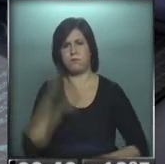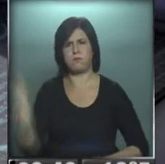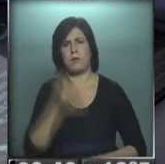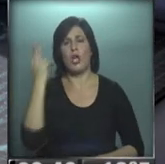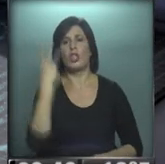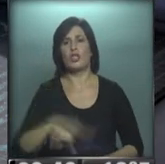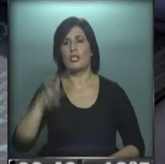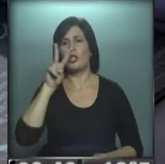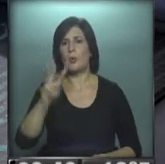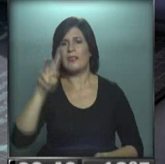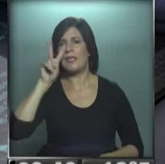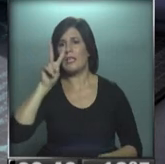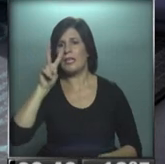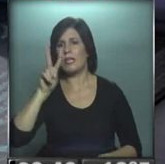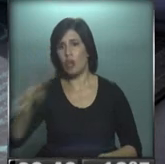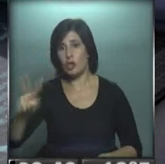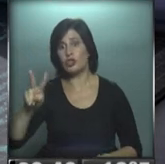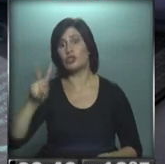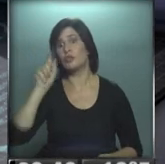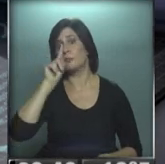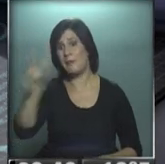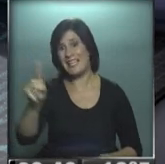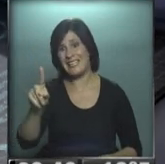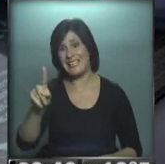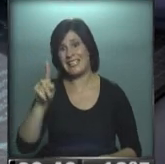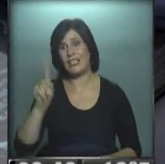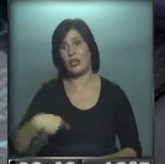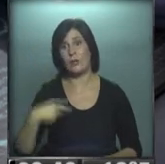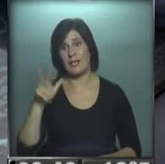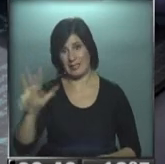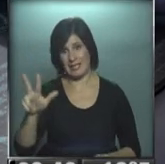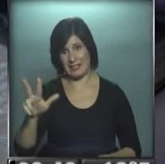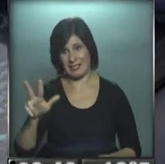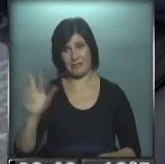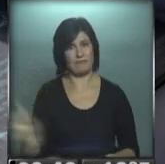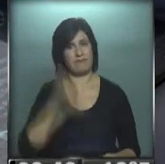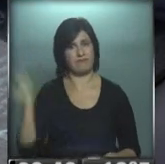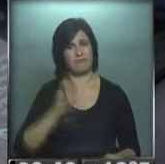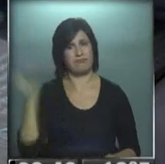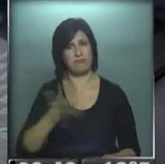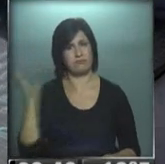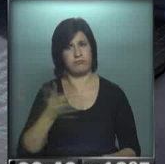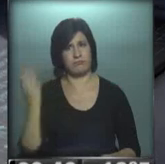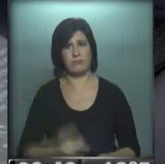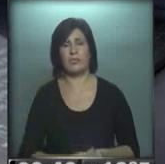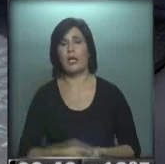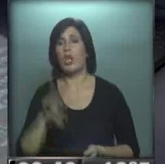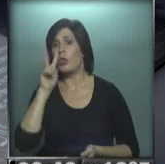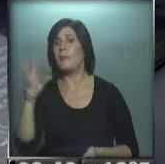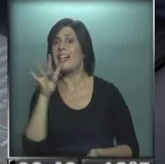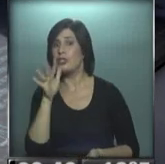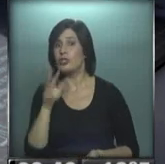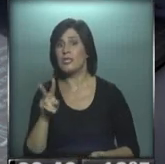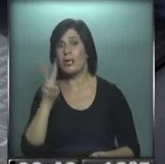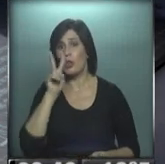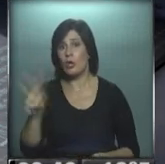222.3 en el año 2013. Y aquí es la primera diferencia que queremos remarcar. 2014, producción de petróleo en miles de barriles de